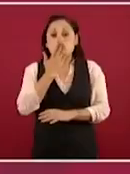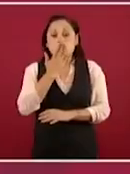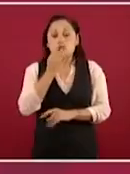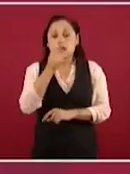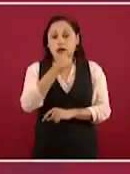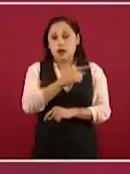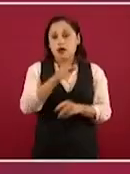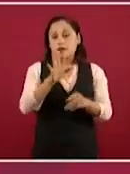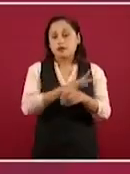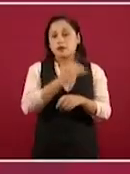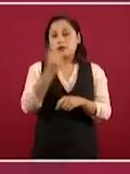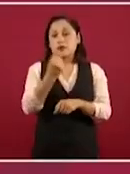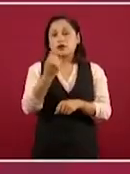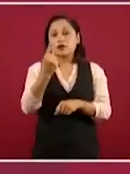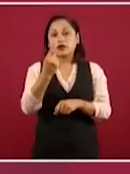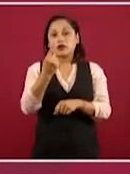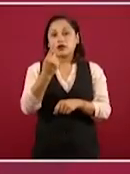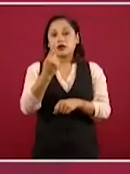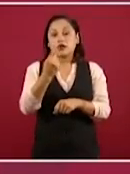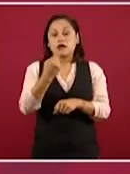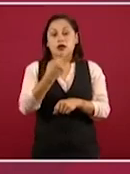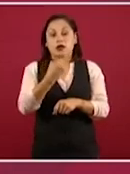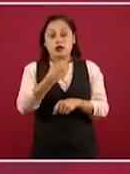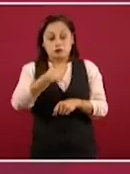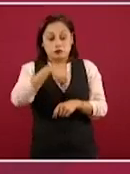estamos llevando a cabo un